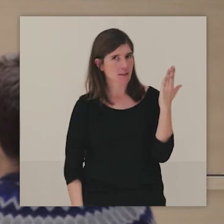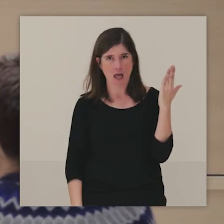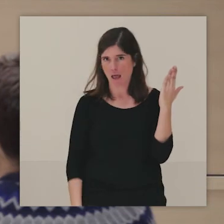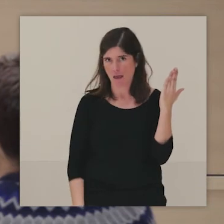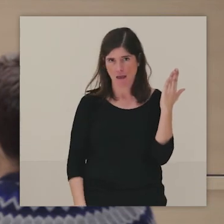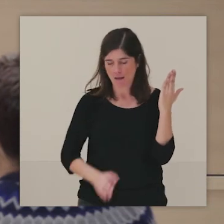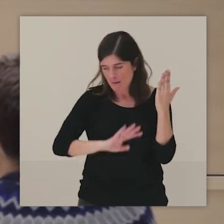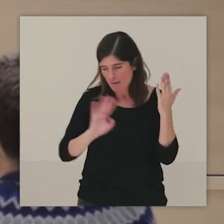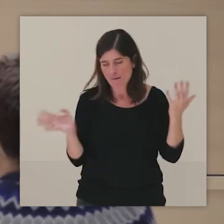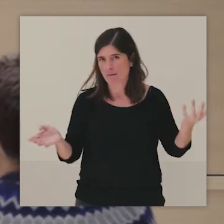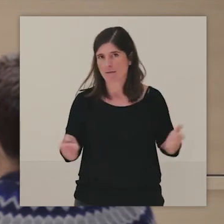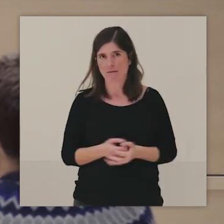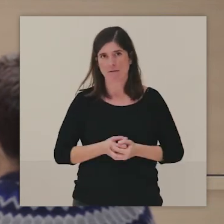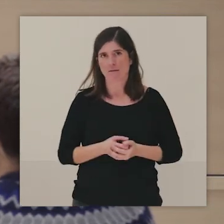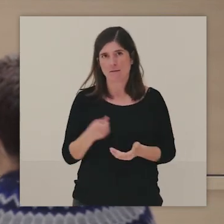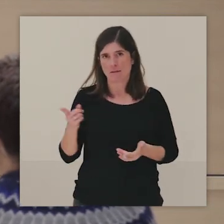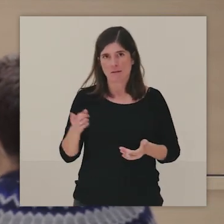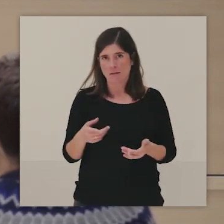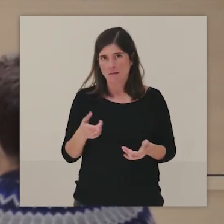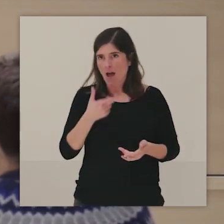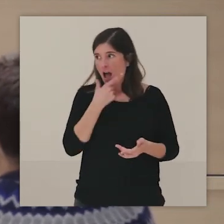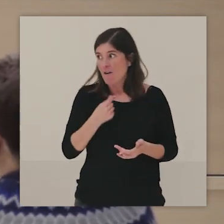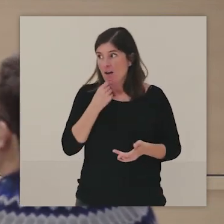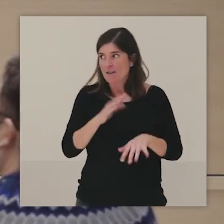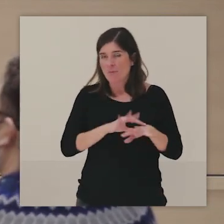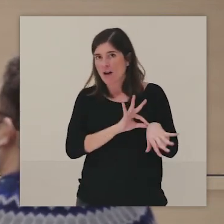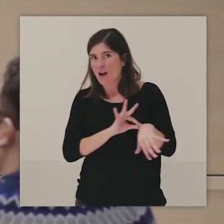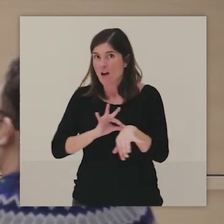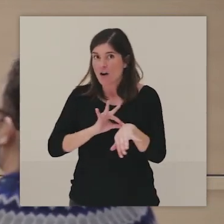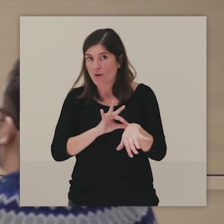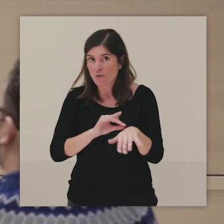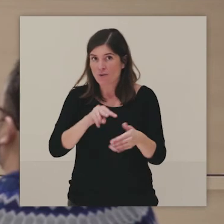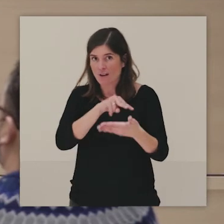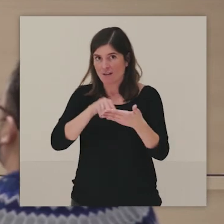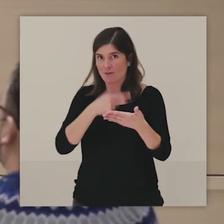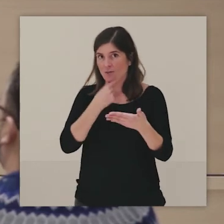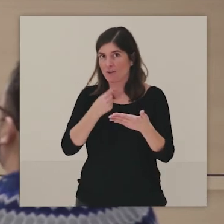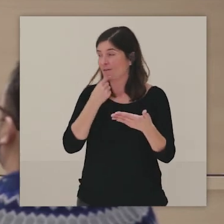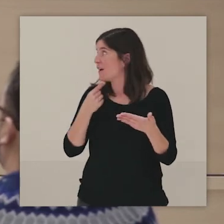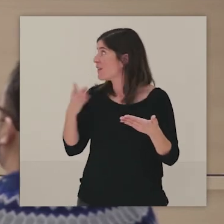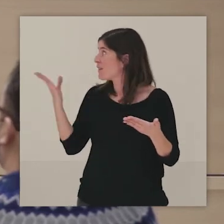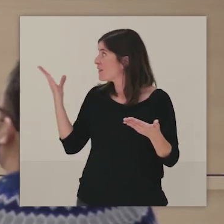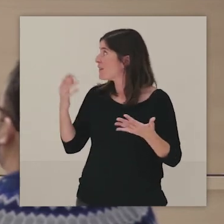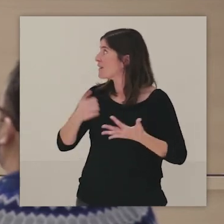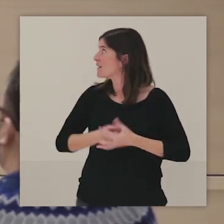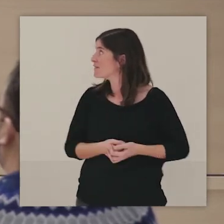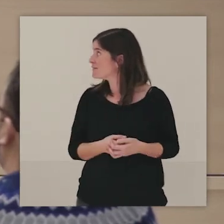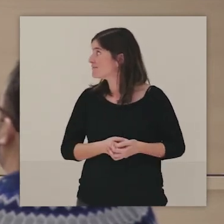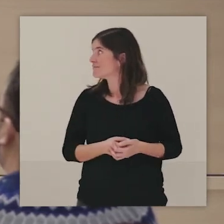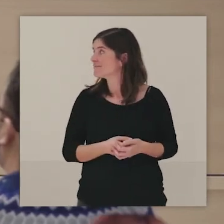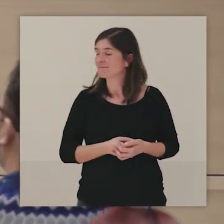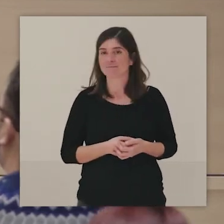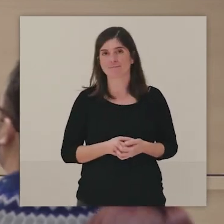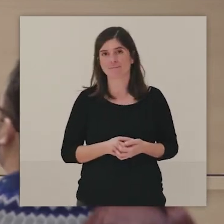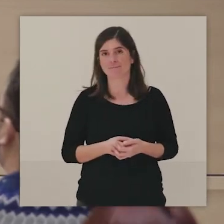razonablemente en una ruta de una visita en lectura fácil. ¿Ven la correlación, entonces, que se plantea